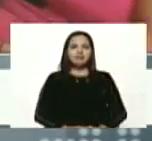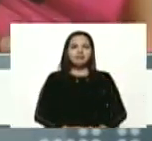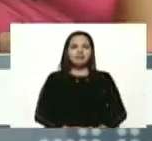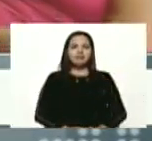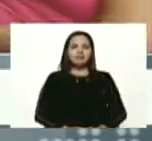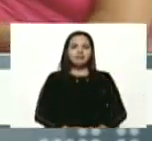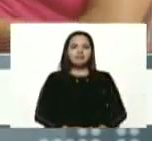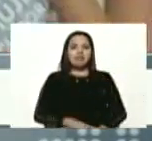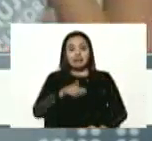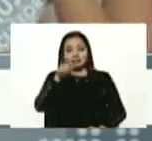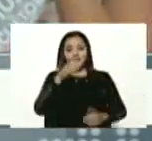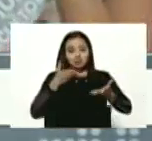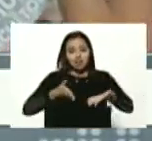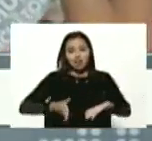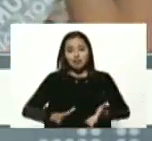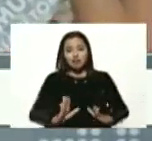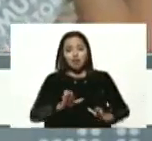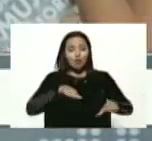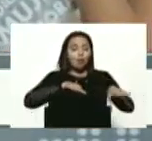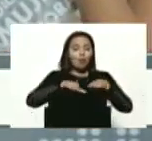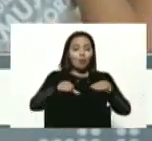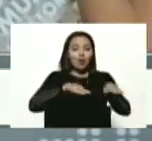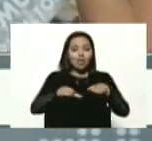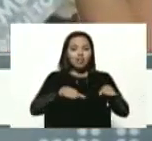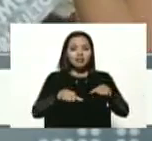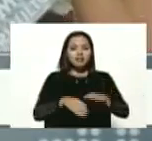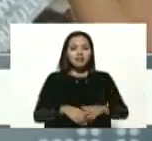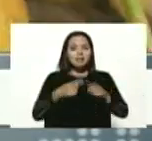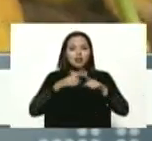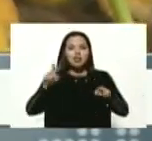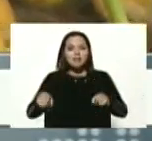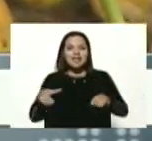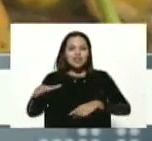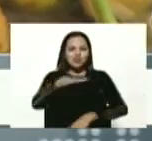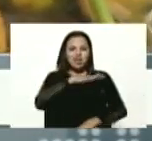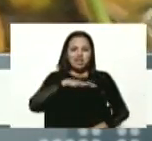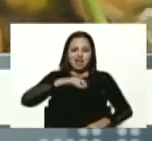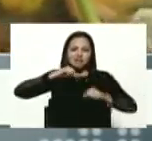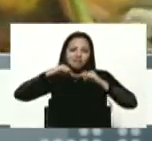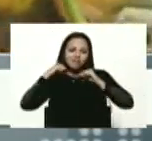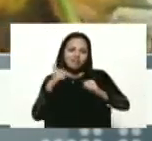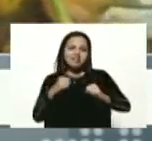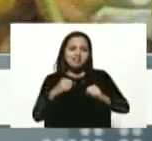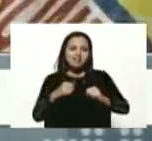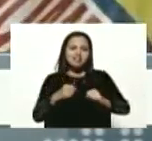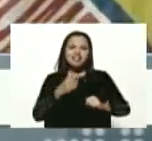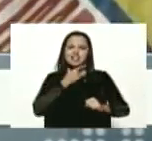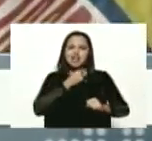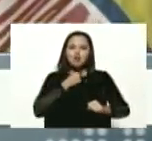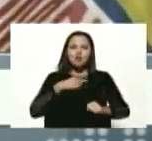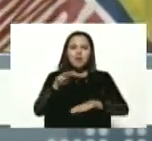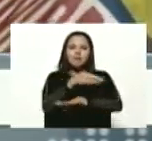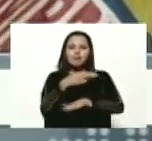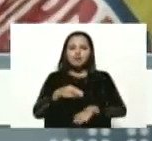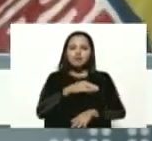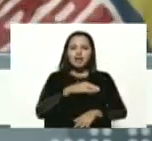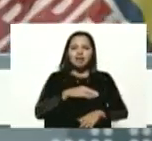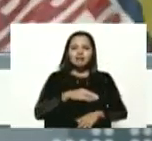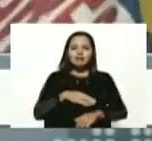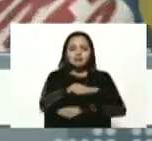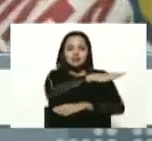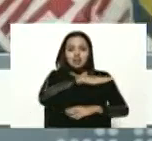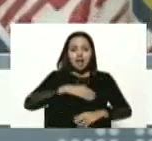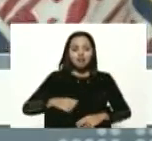Silita es de Cojedes, pero además Silita es una llanera recia. Le gusta la música llanera,